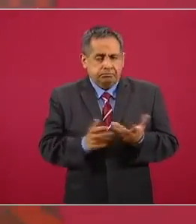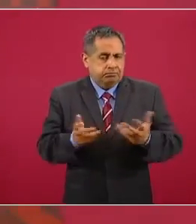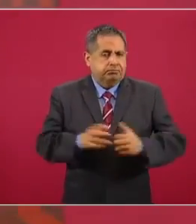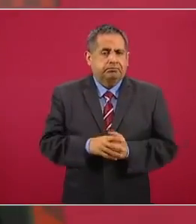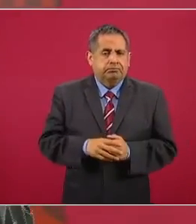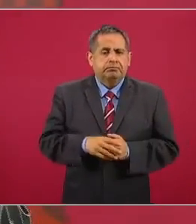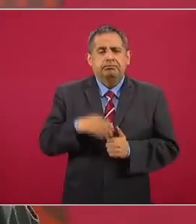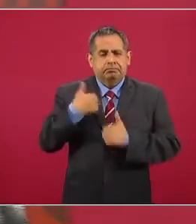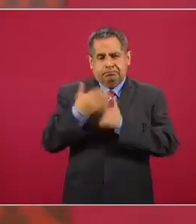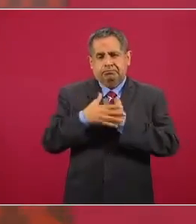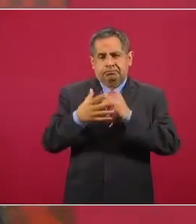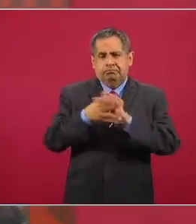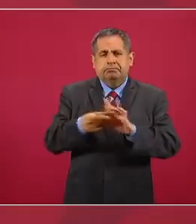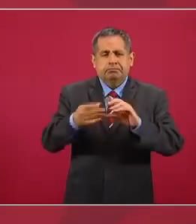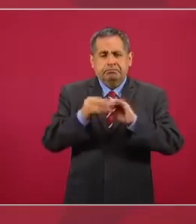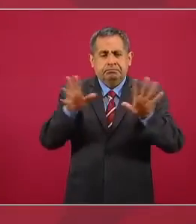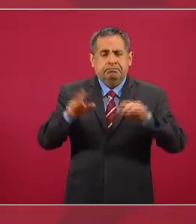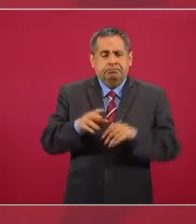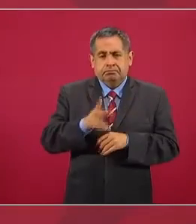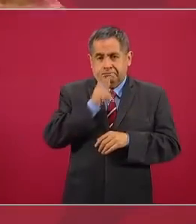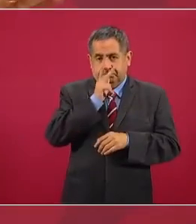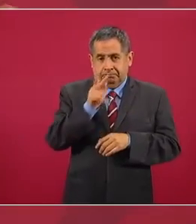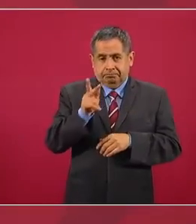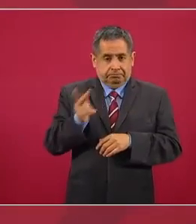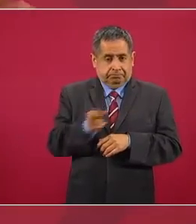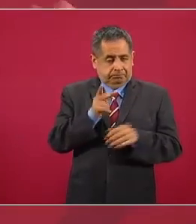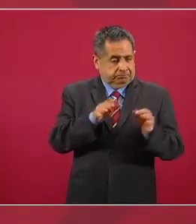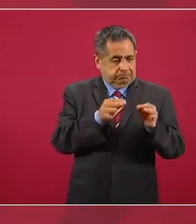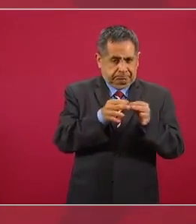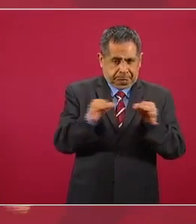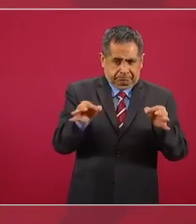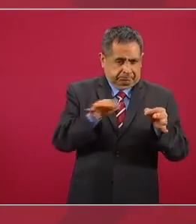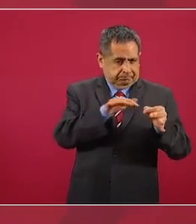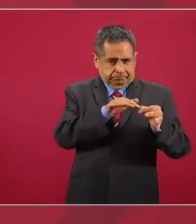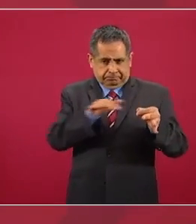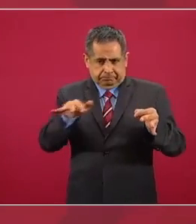Y eso se va a ir aclarando, aunque la pregunta ahora